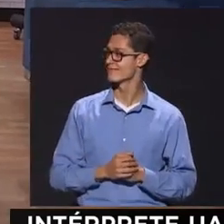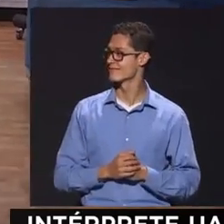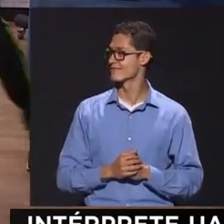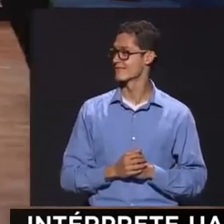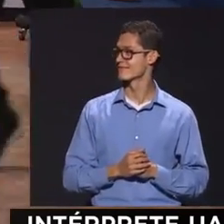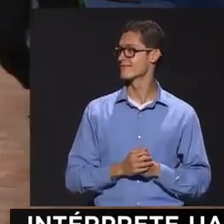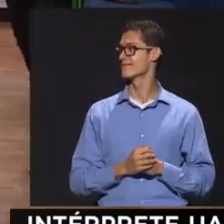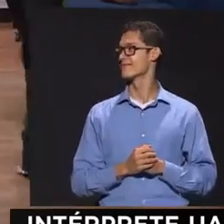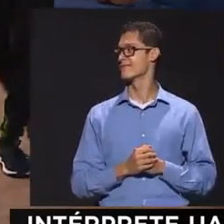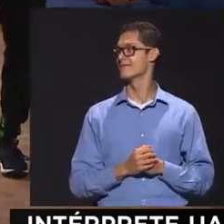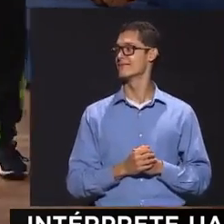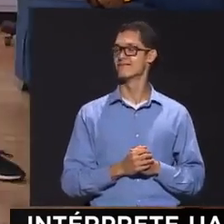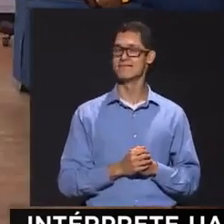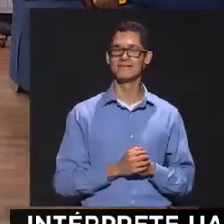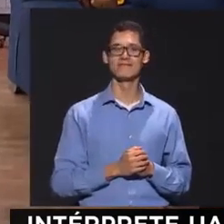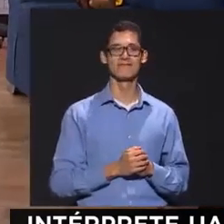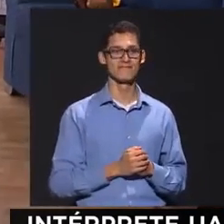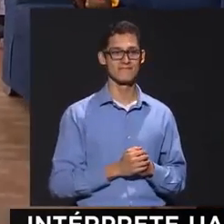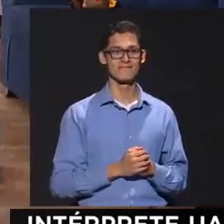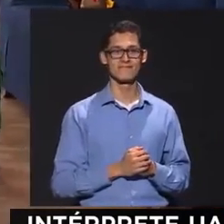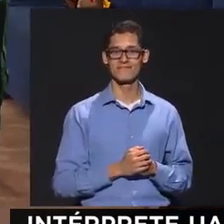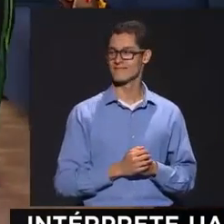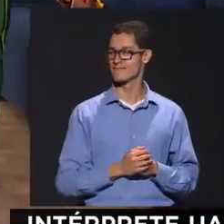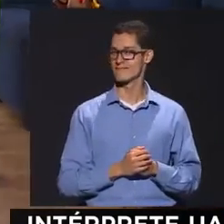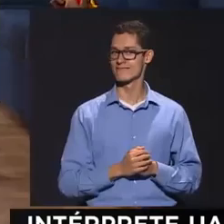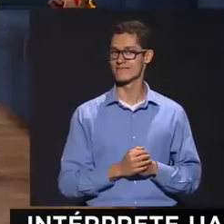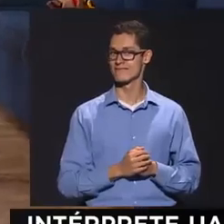recordó grafía sobre todo en línea